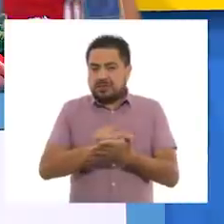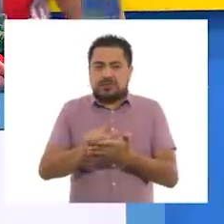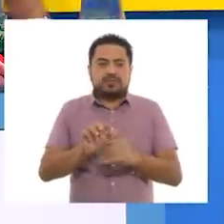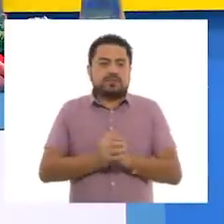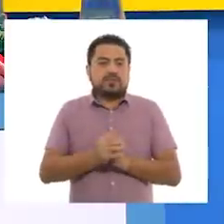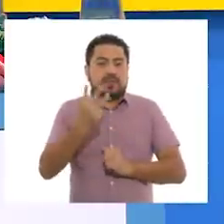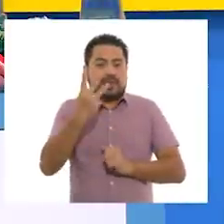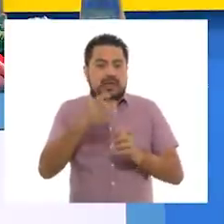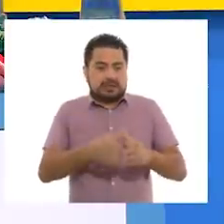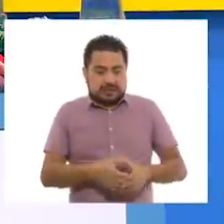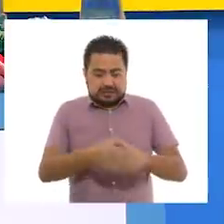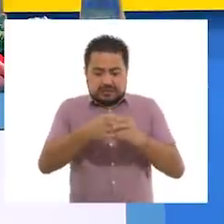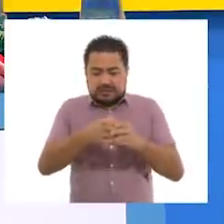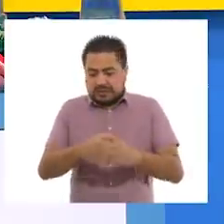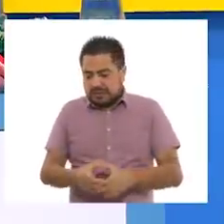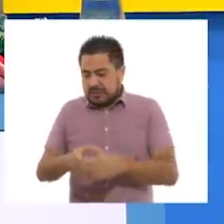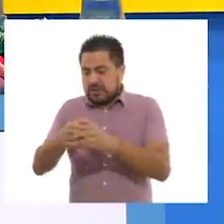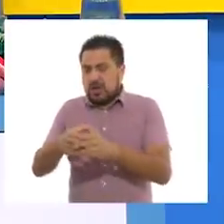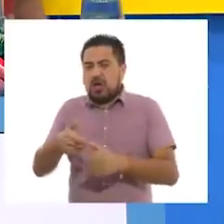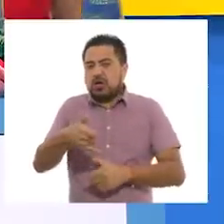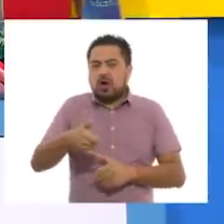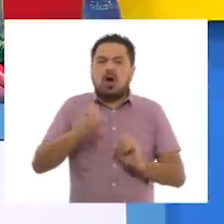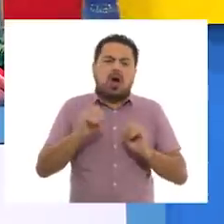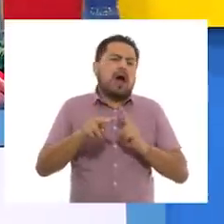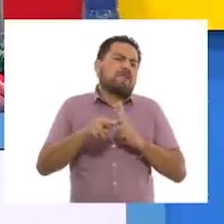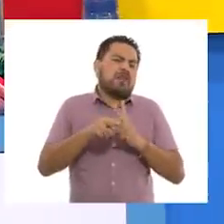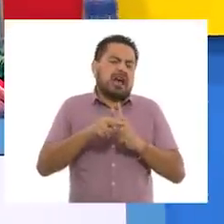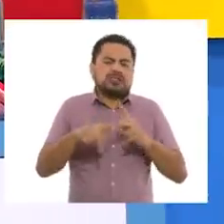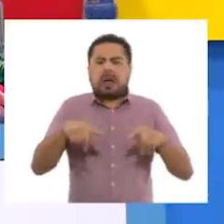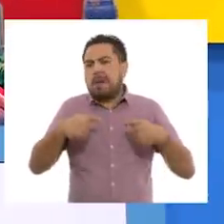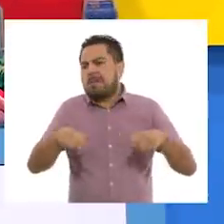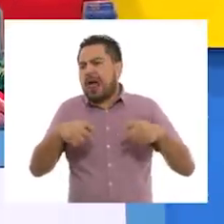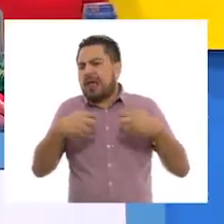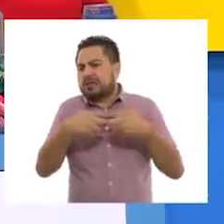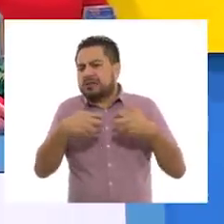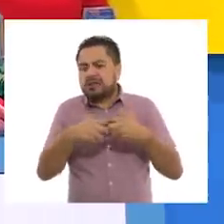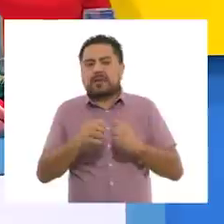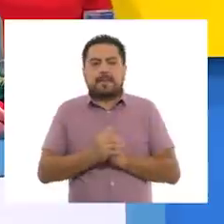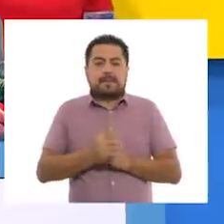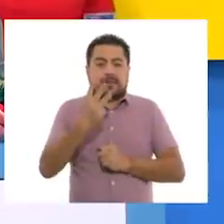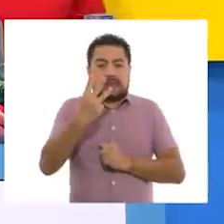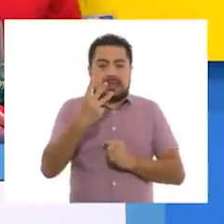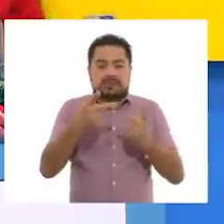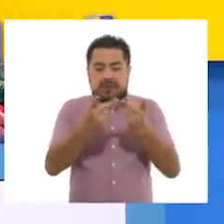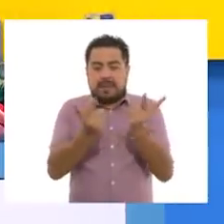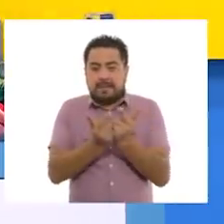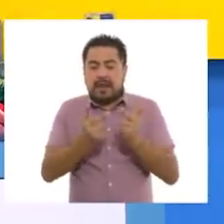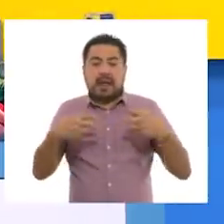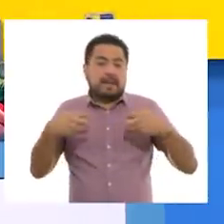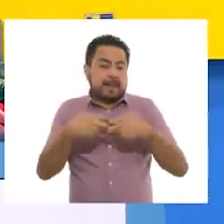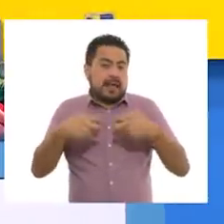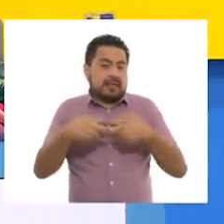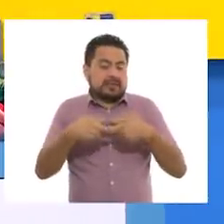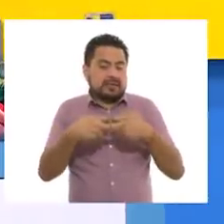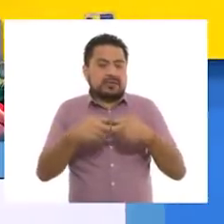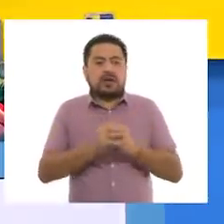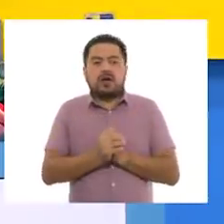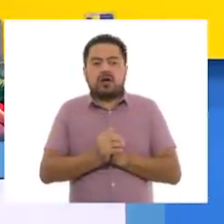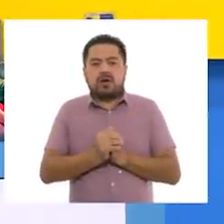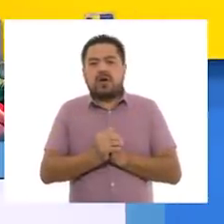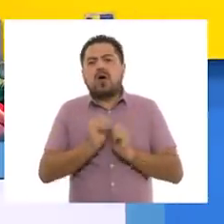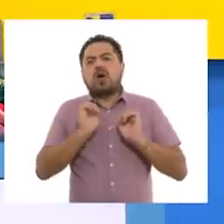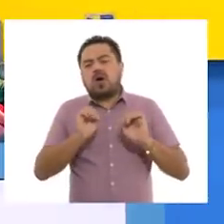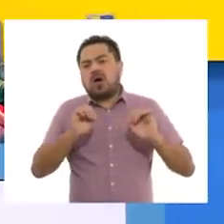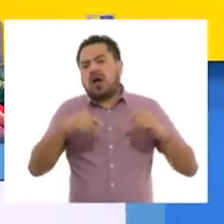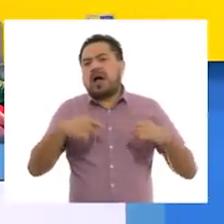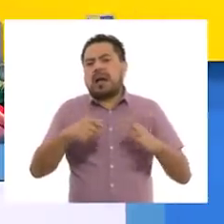Tres botes de yogurt o vasos de plástico. Tres platos de plástico extendidos o pedazos de cartón.